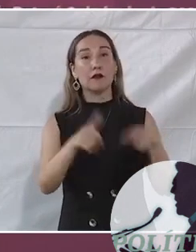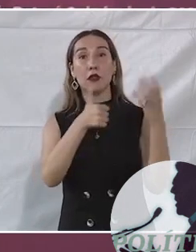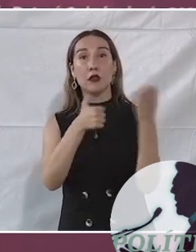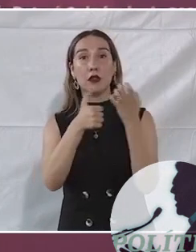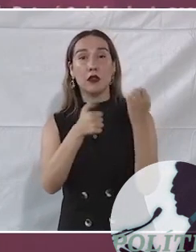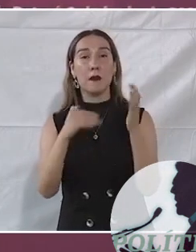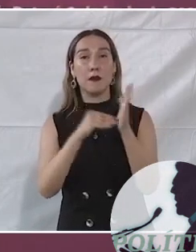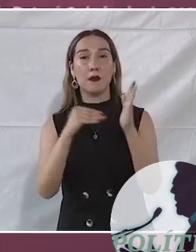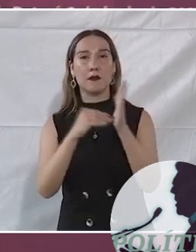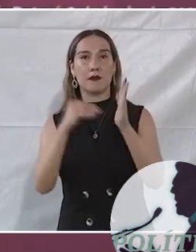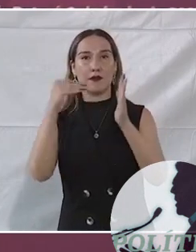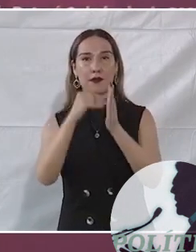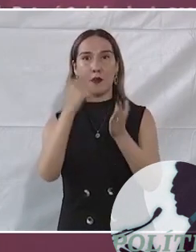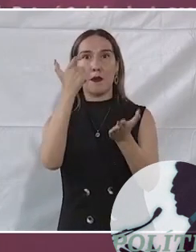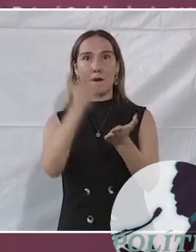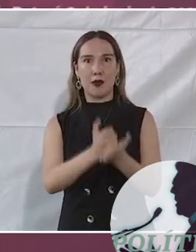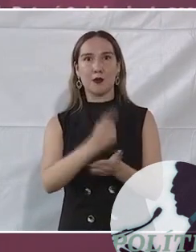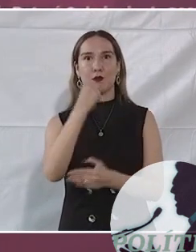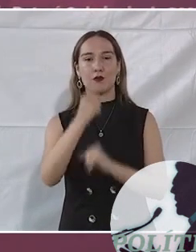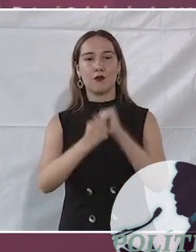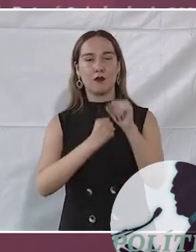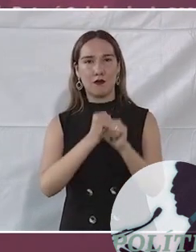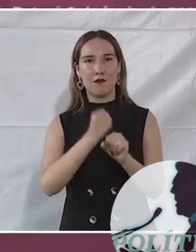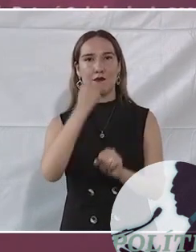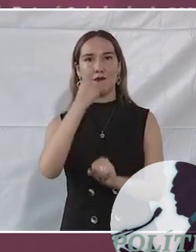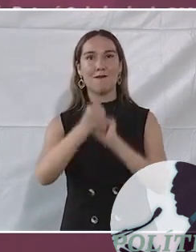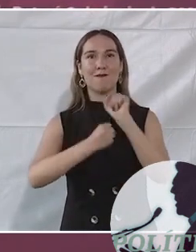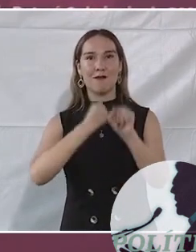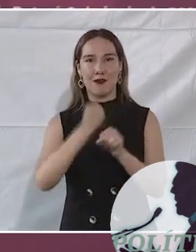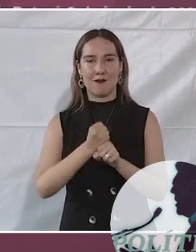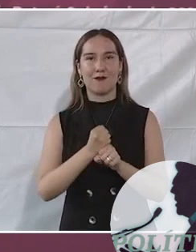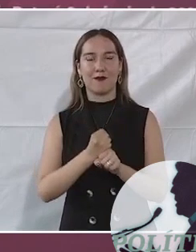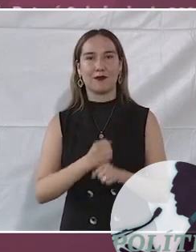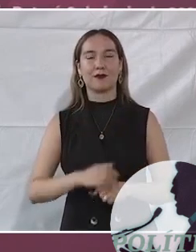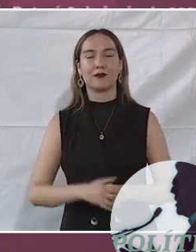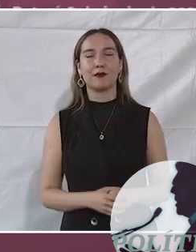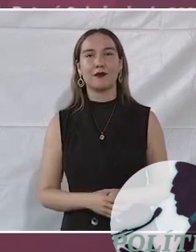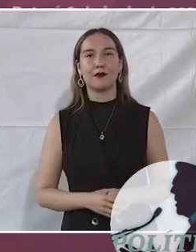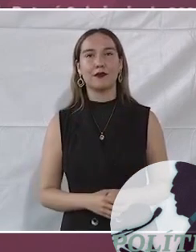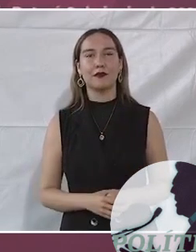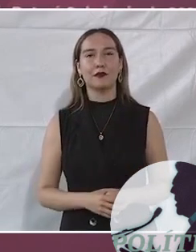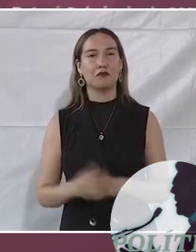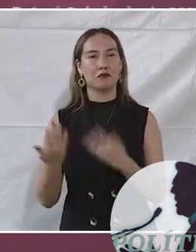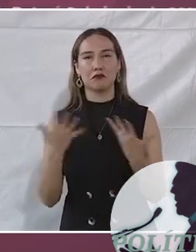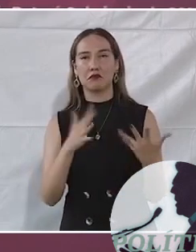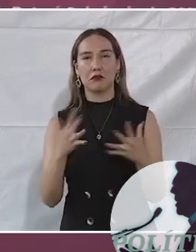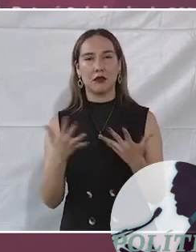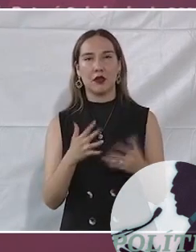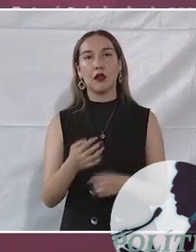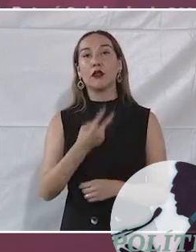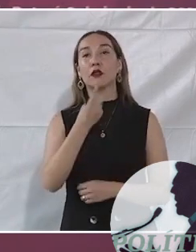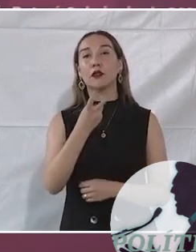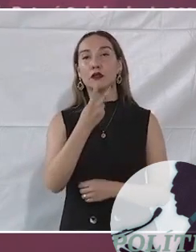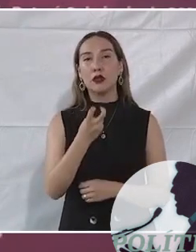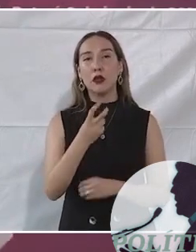600.000 millones de pesos cada año. Cada sucursal va a manejar en promedio de 200